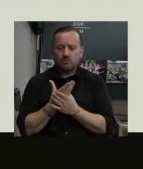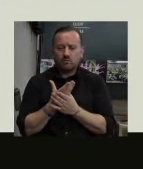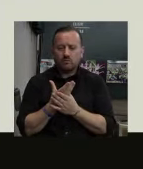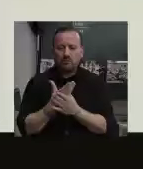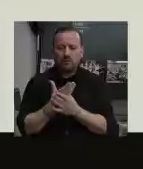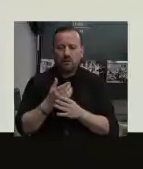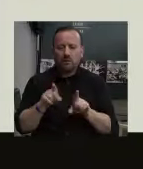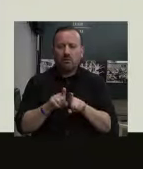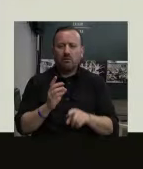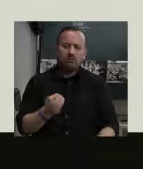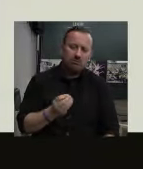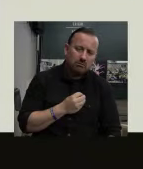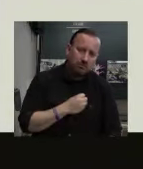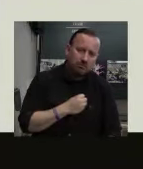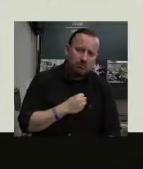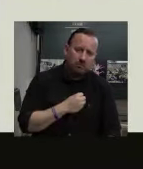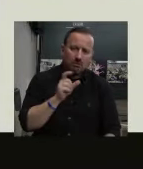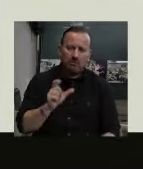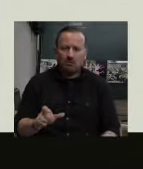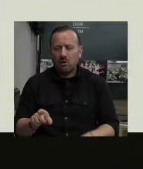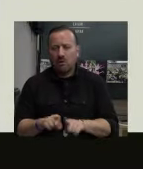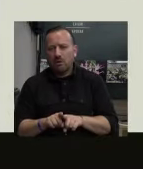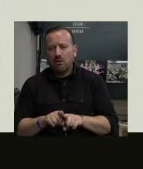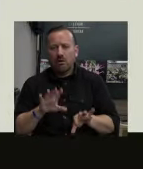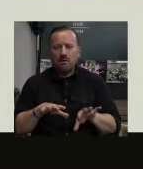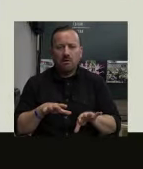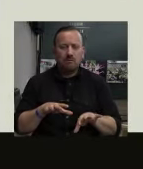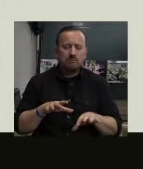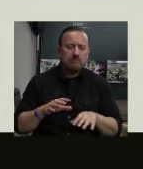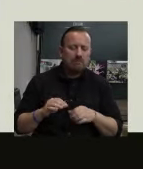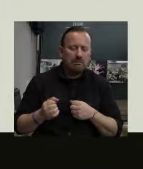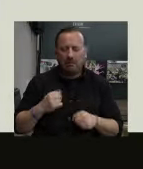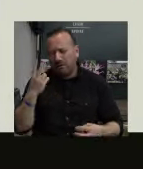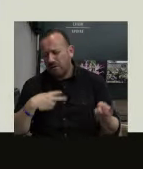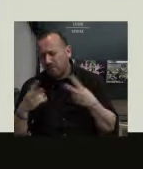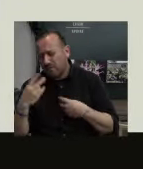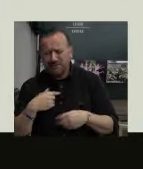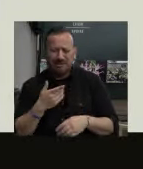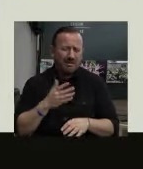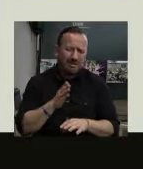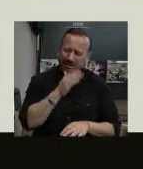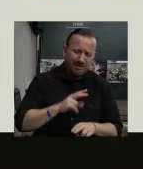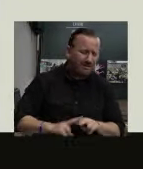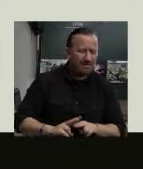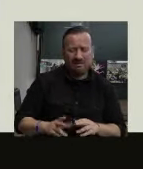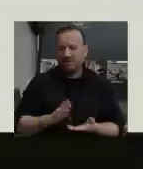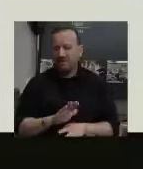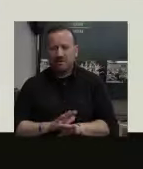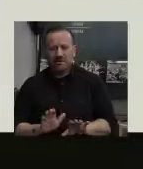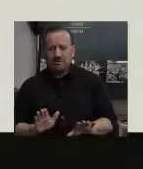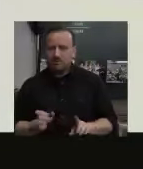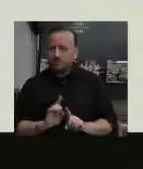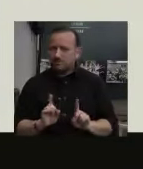Absurda tristeza ni desde la esperanza es que no hay nada que hacer es que nos llevó pues